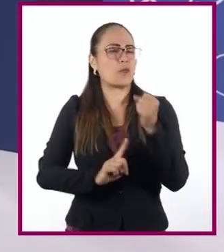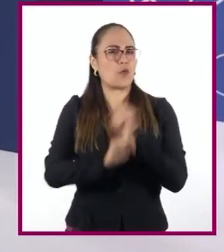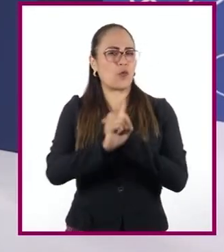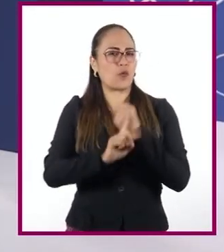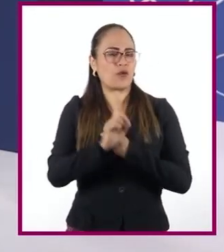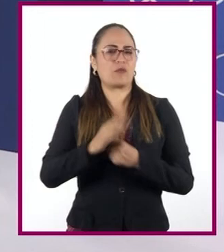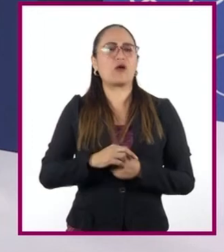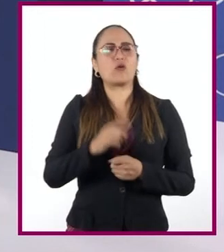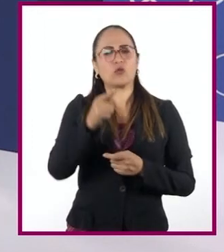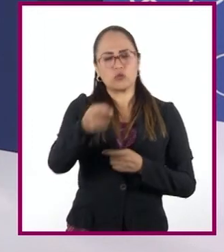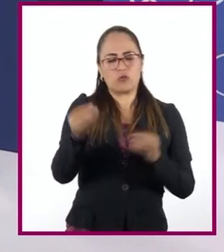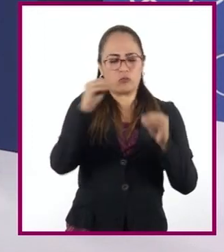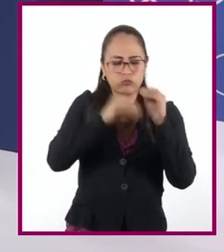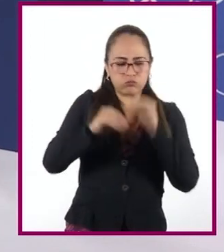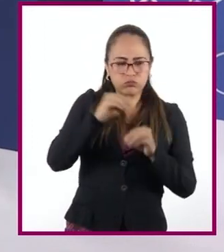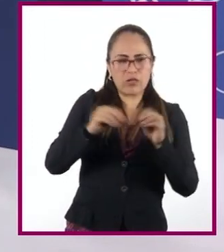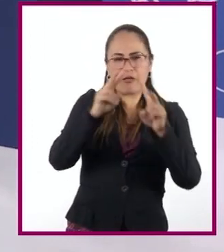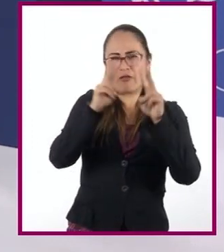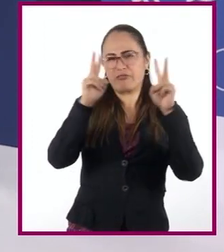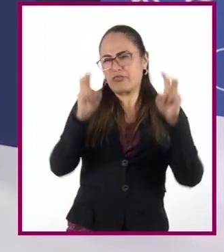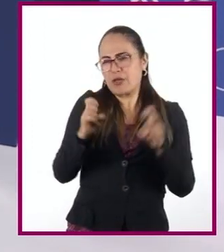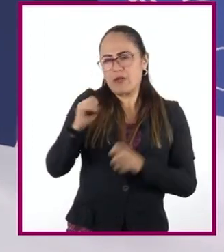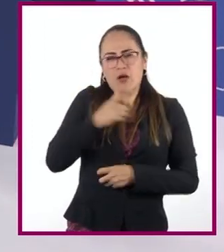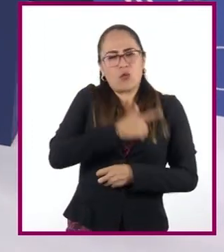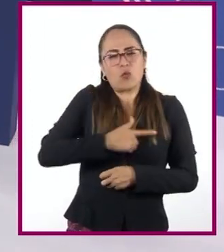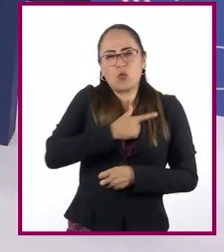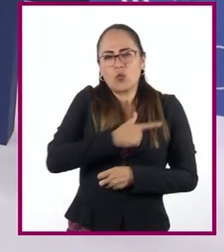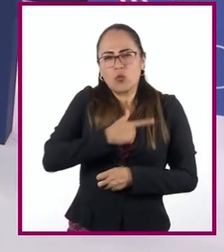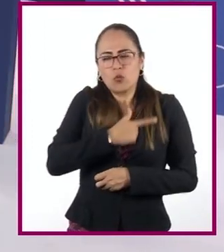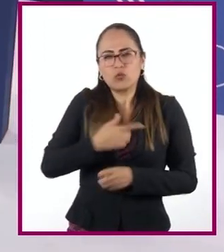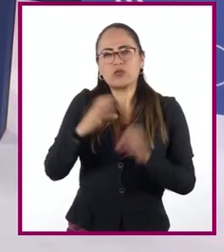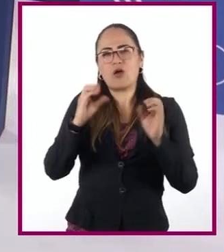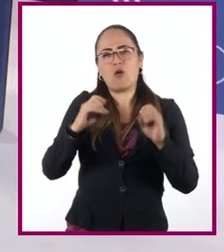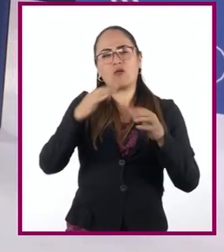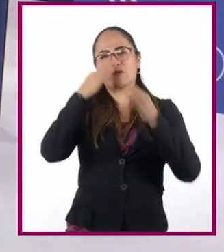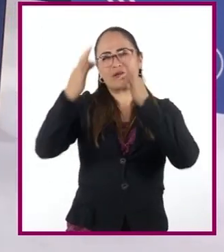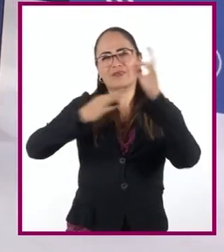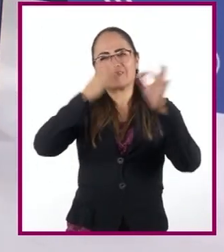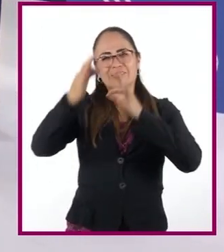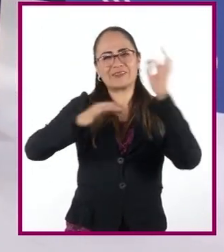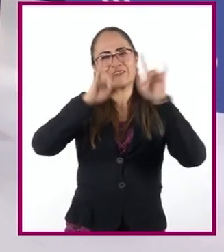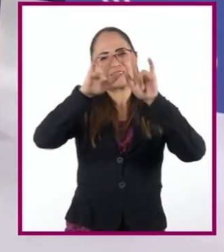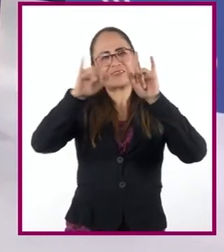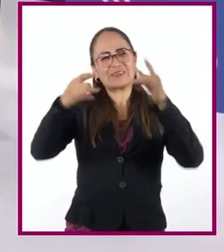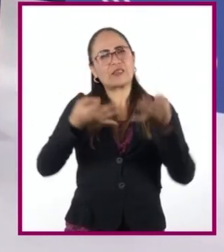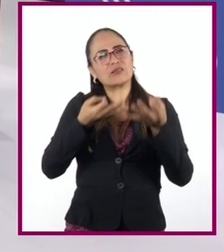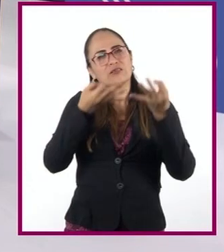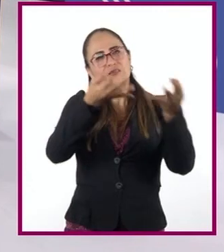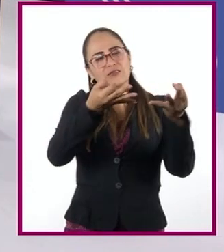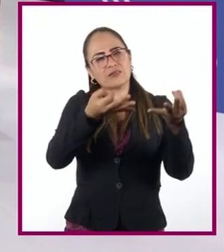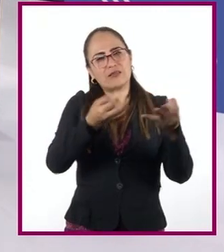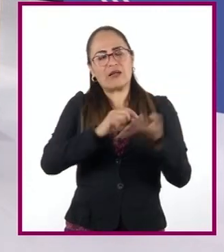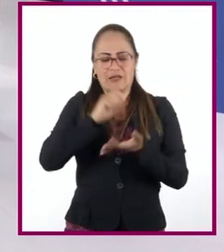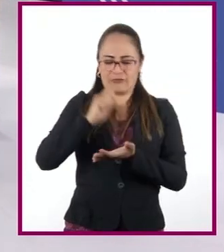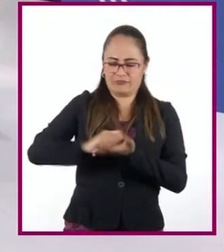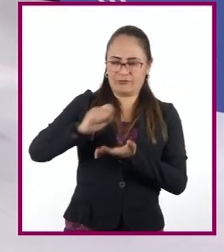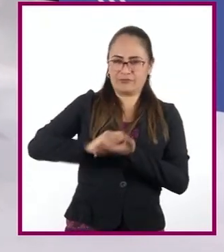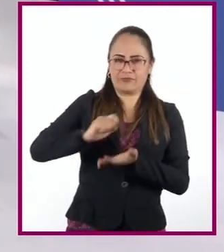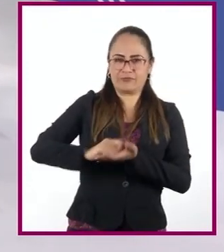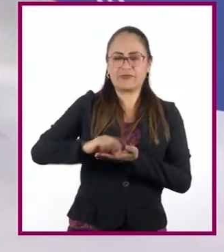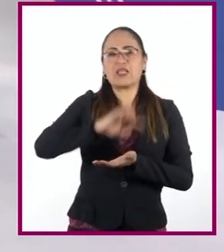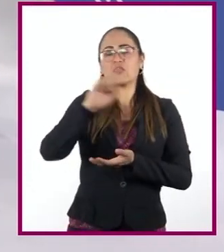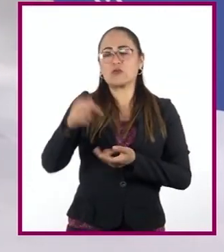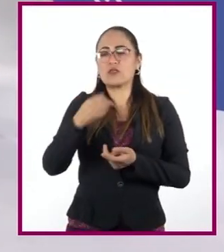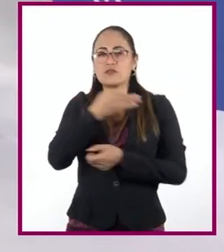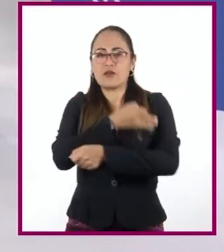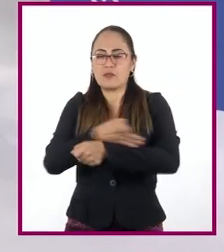una encuesta sobre algún tema de su interés o sobre algún anuncio publicitario que llame su atención. Aplíquenla a su